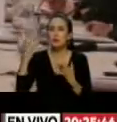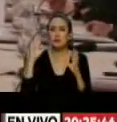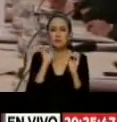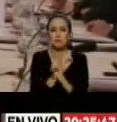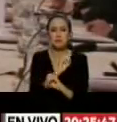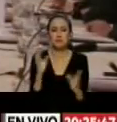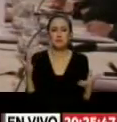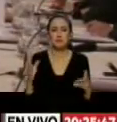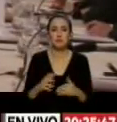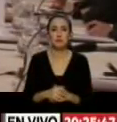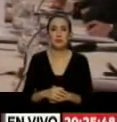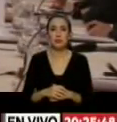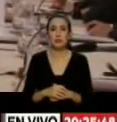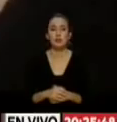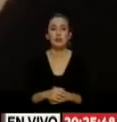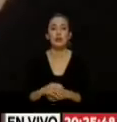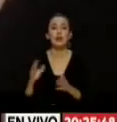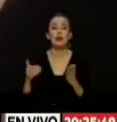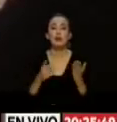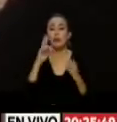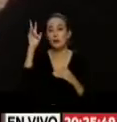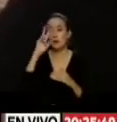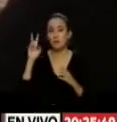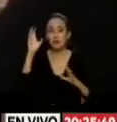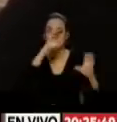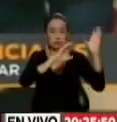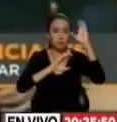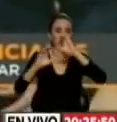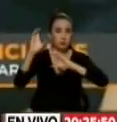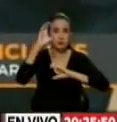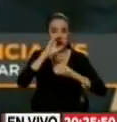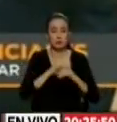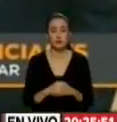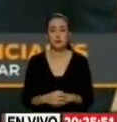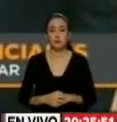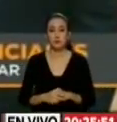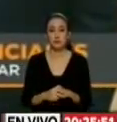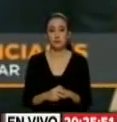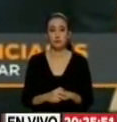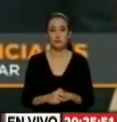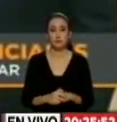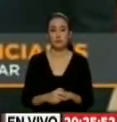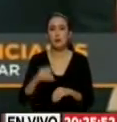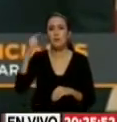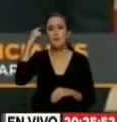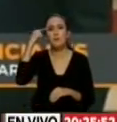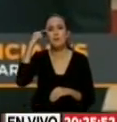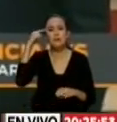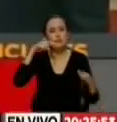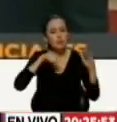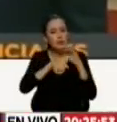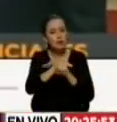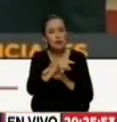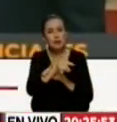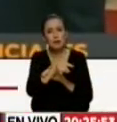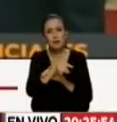régimen asegura que la campaña internacional en su contra busca una intervención. Porque pensar que pueden intervenir